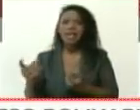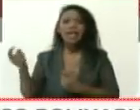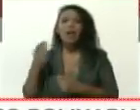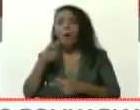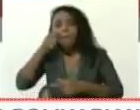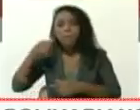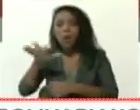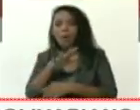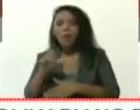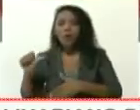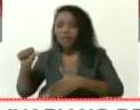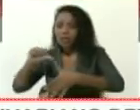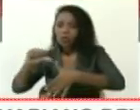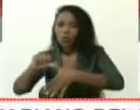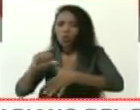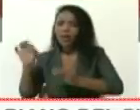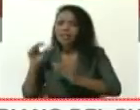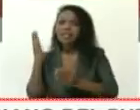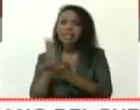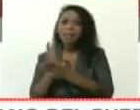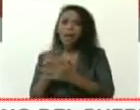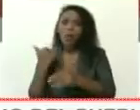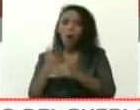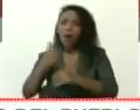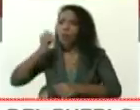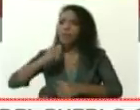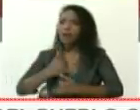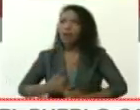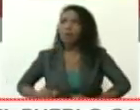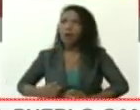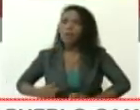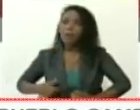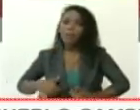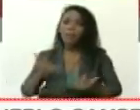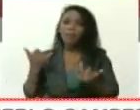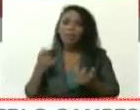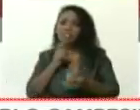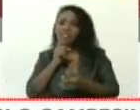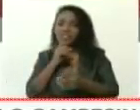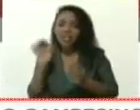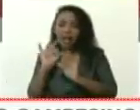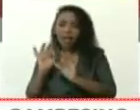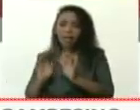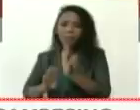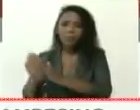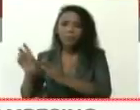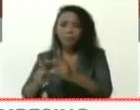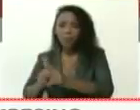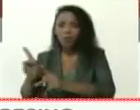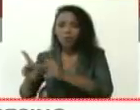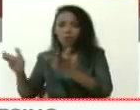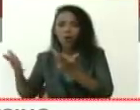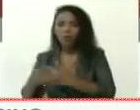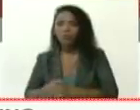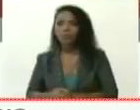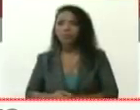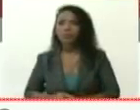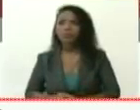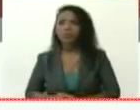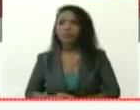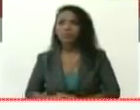del sur para que ellos puedan entonces seguir contaminando. Es casi una grosería estos eventos que se dan. Pero nosotros somos